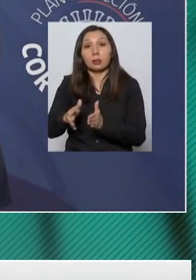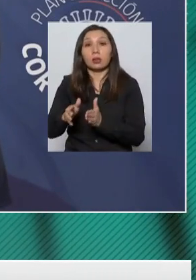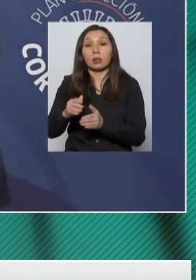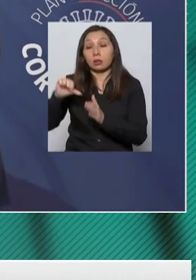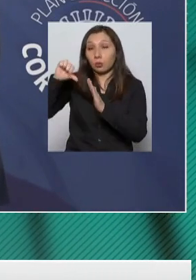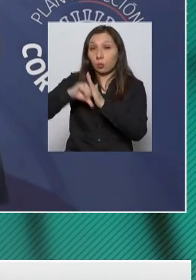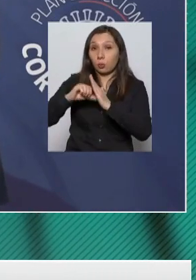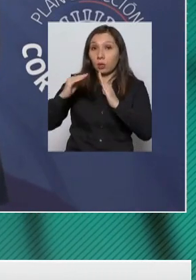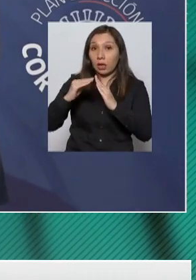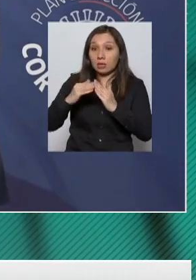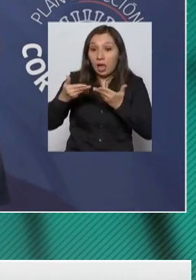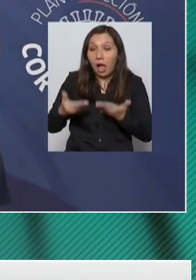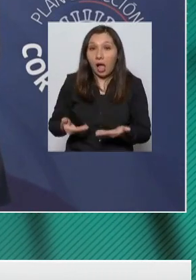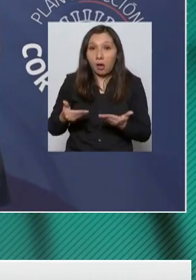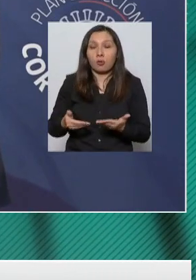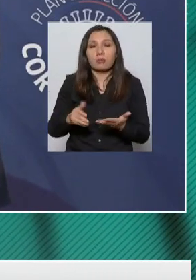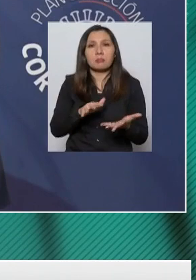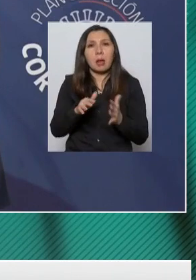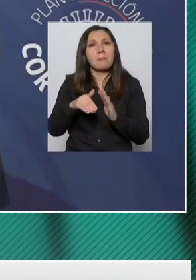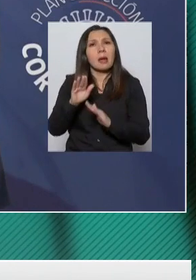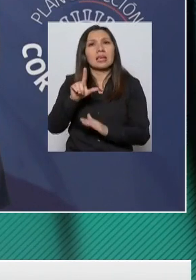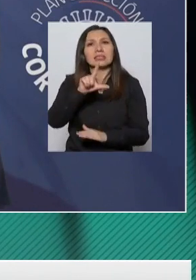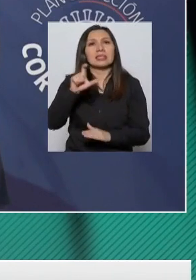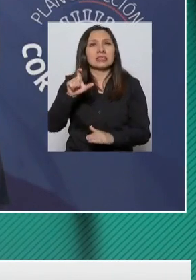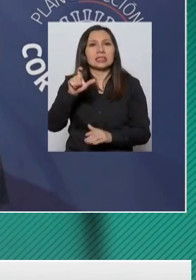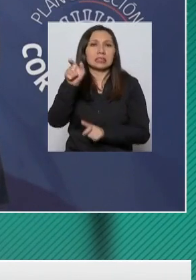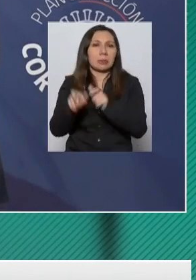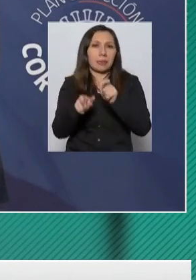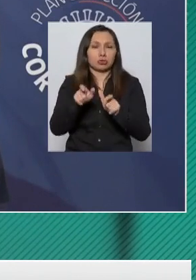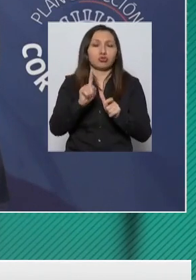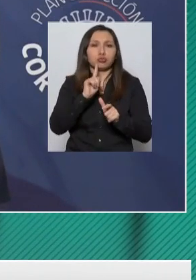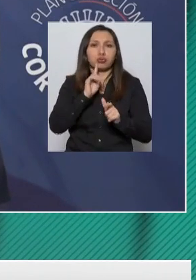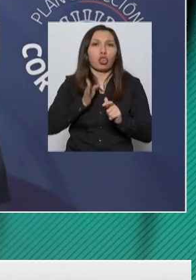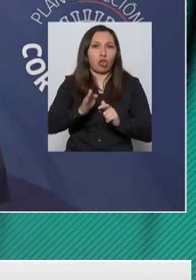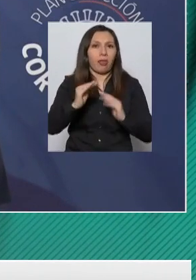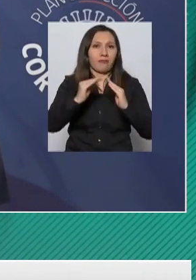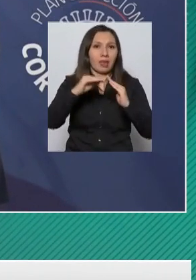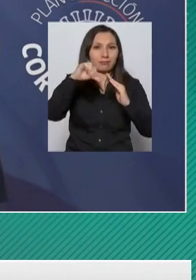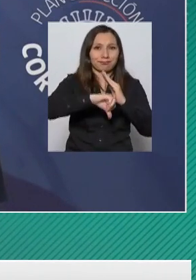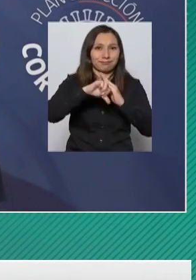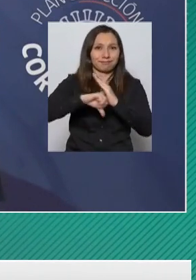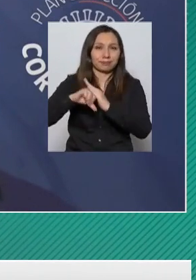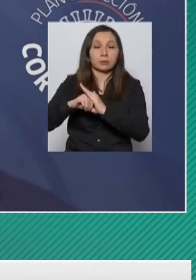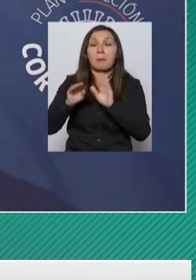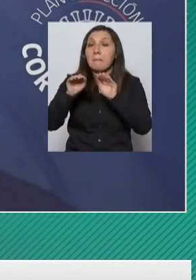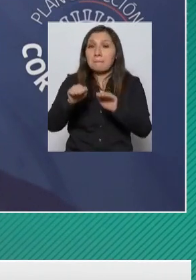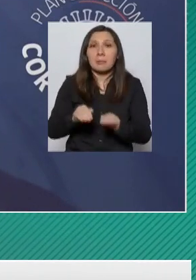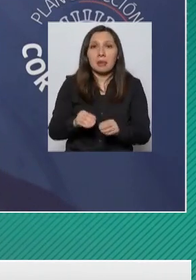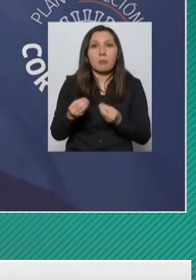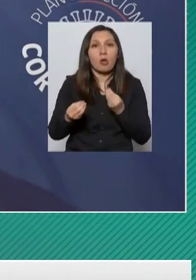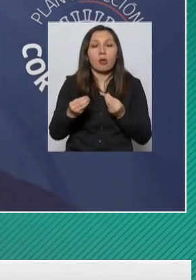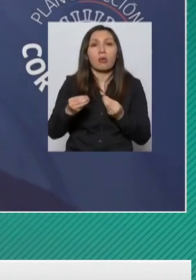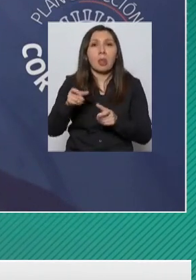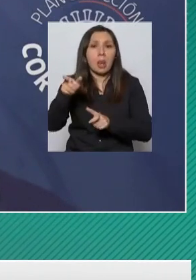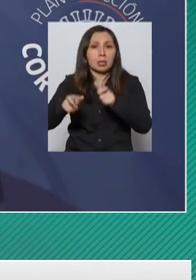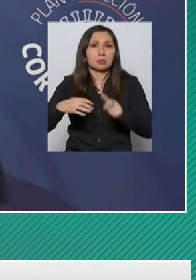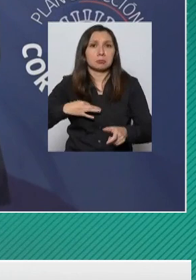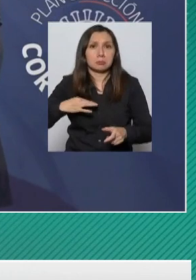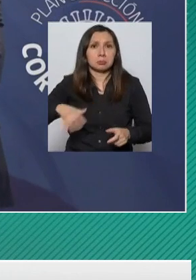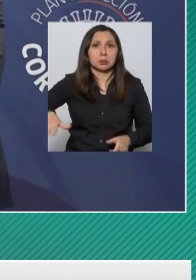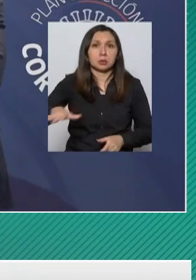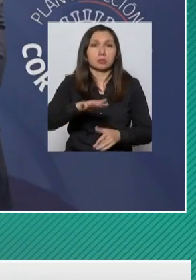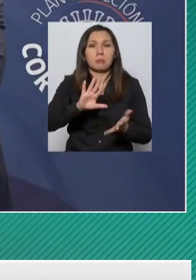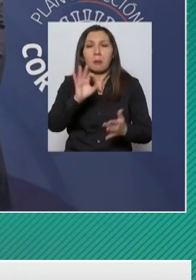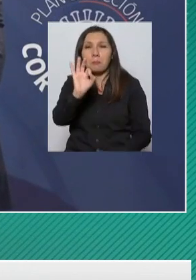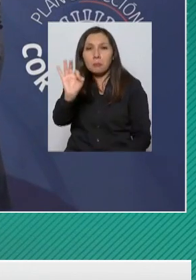en cuarentena al día de hoy un poco más de 700 personas tal como ha ocurrido en la ciudadanía en general hay un